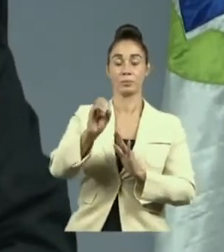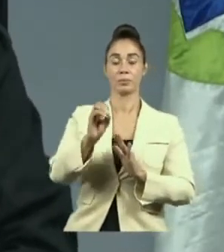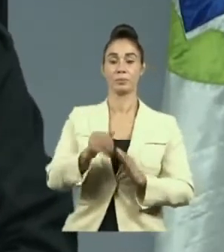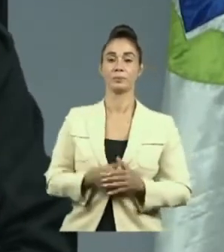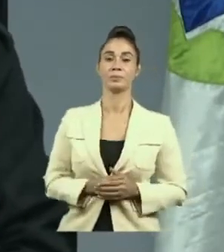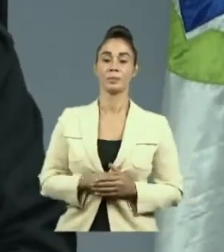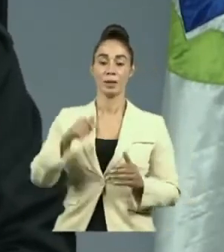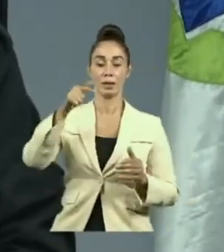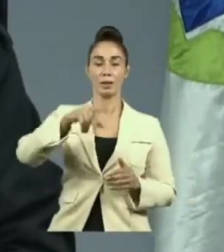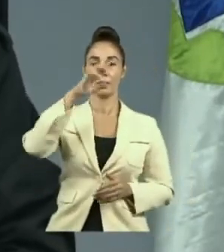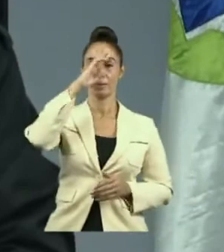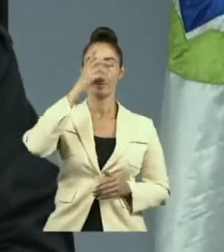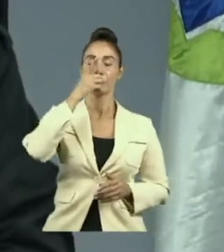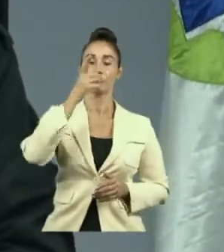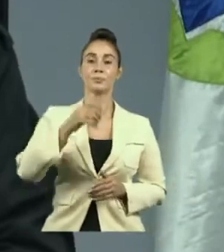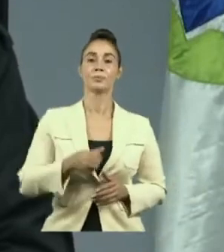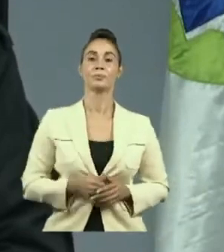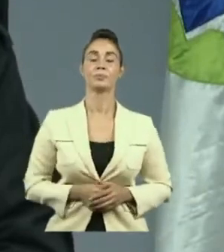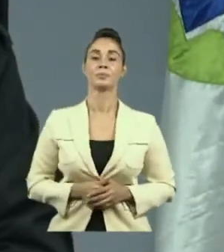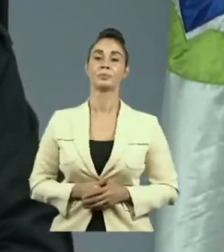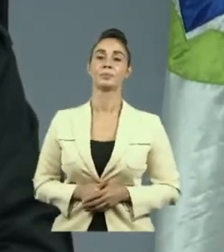y la república dominicana